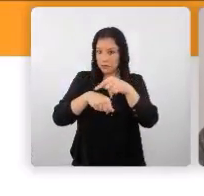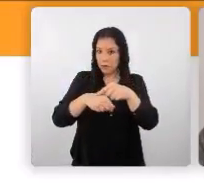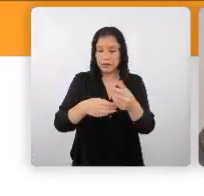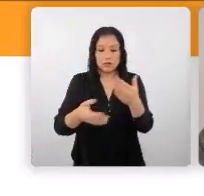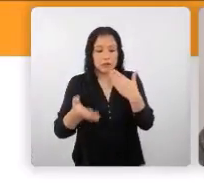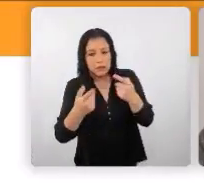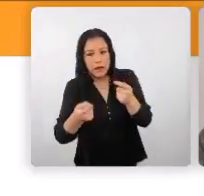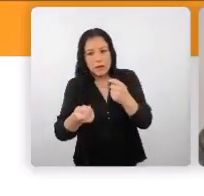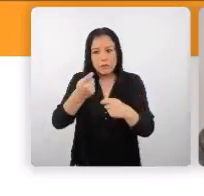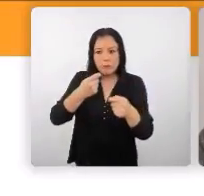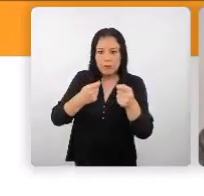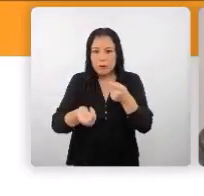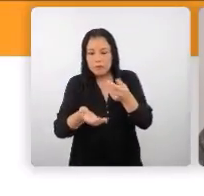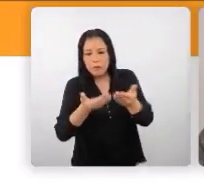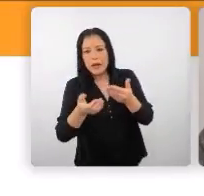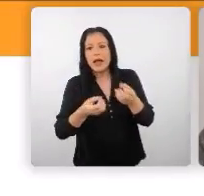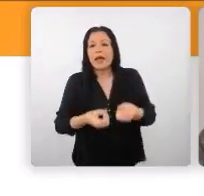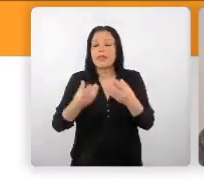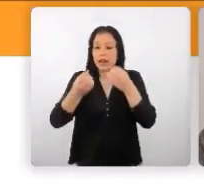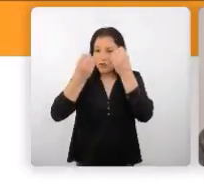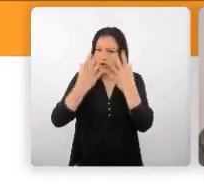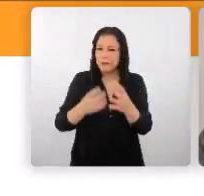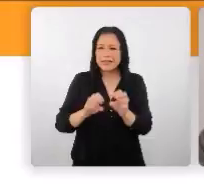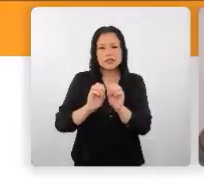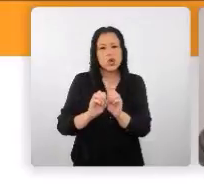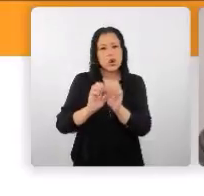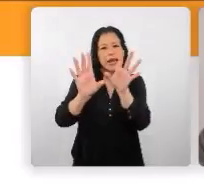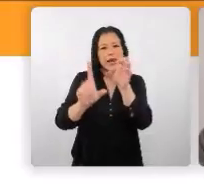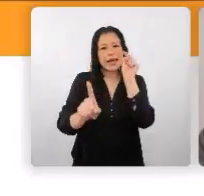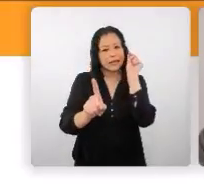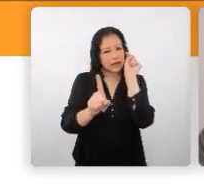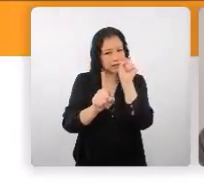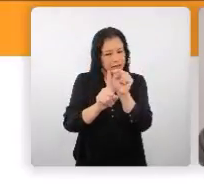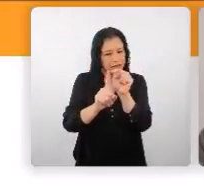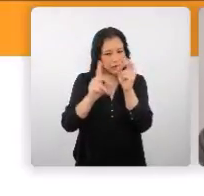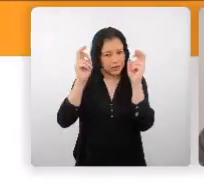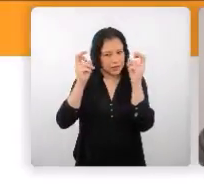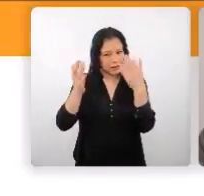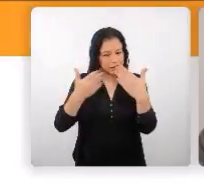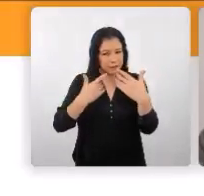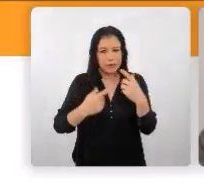negociar con alemanes dar información clara y precisa. Hay que